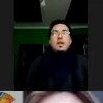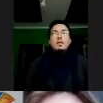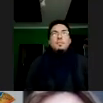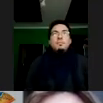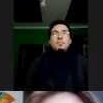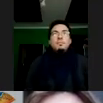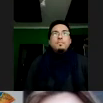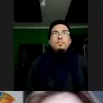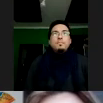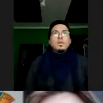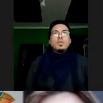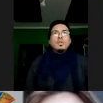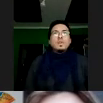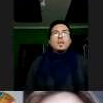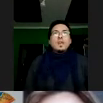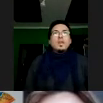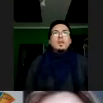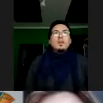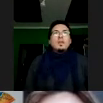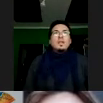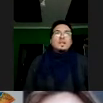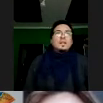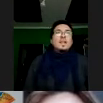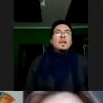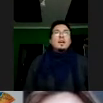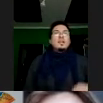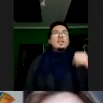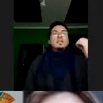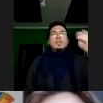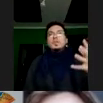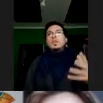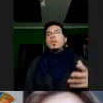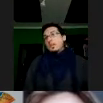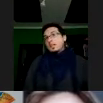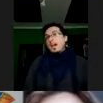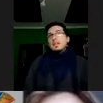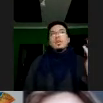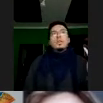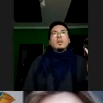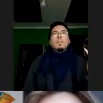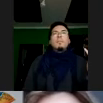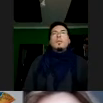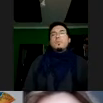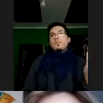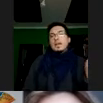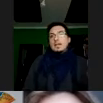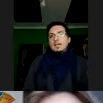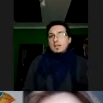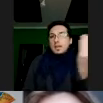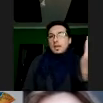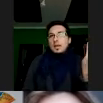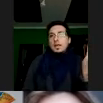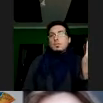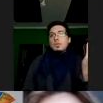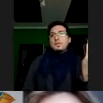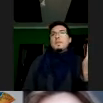la vivienda. Entonces, gracias a esta sección, chiquillos, gracias a este corte, podemos ver las casas de